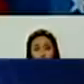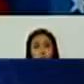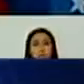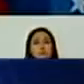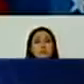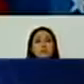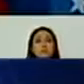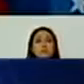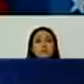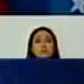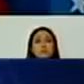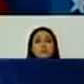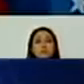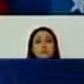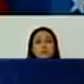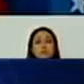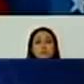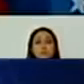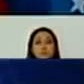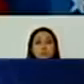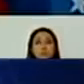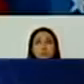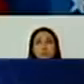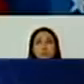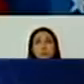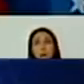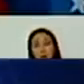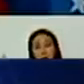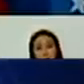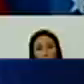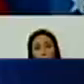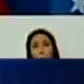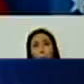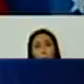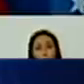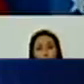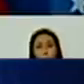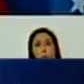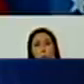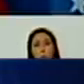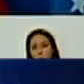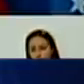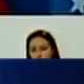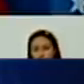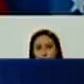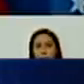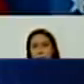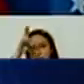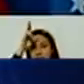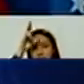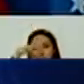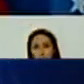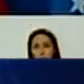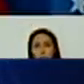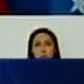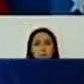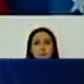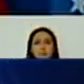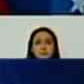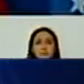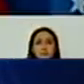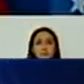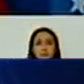estrellaron en una aeronave en el sector Ricoa, municipio Tocopero del estado Falcón. En la